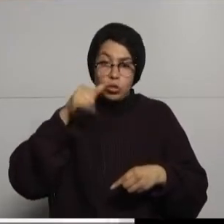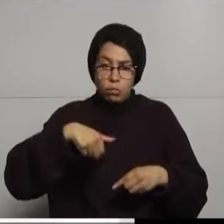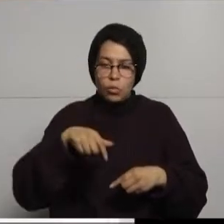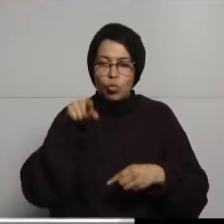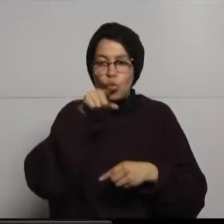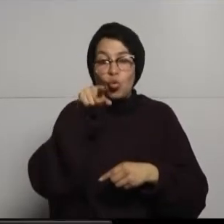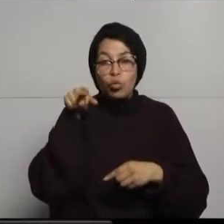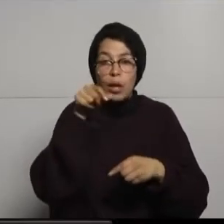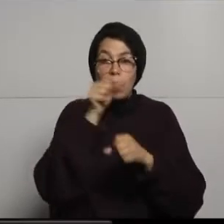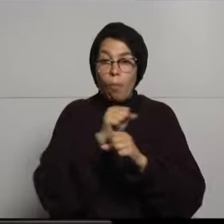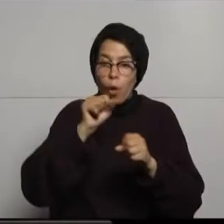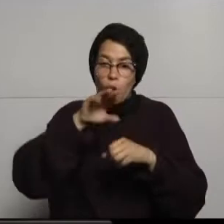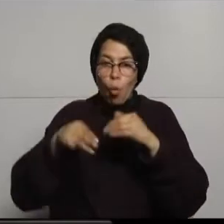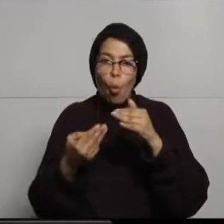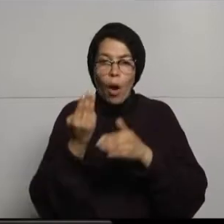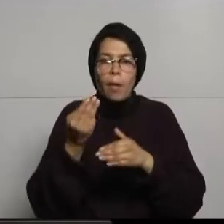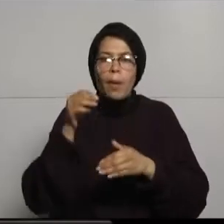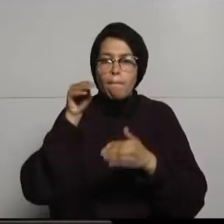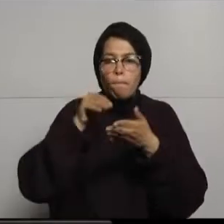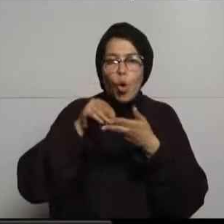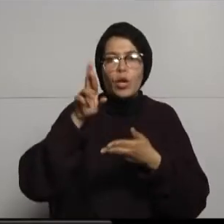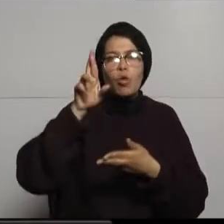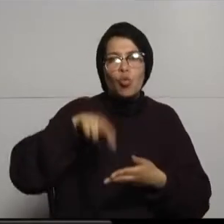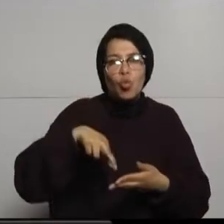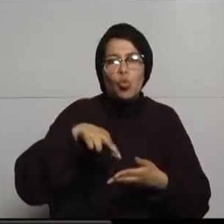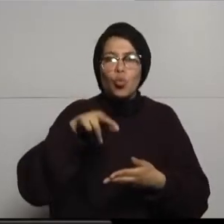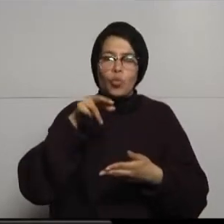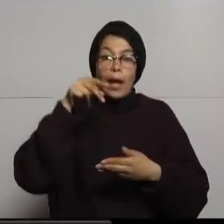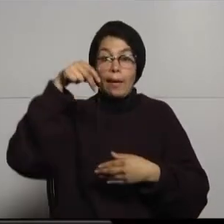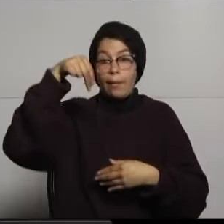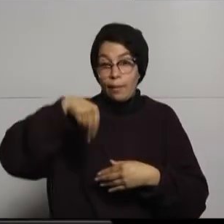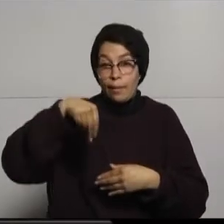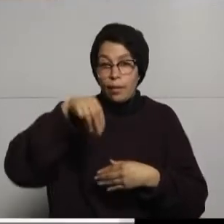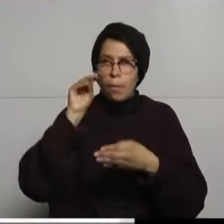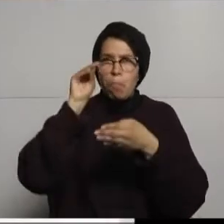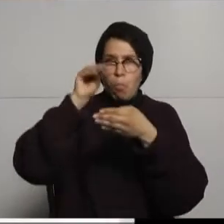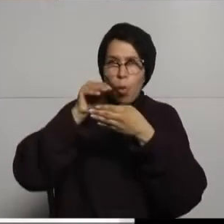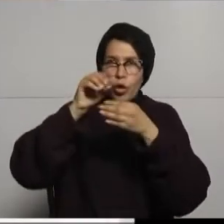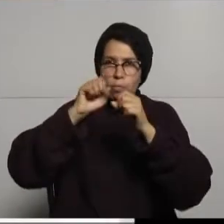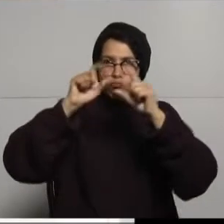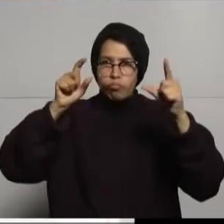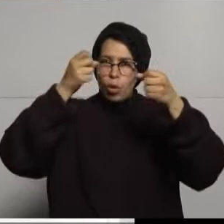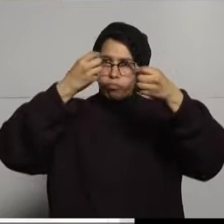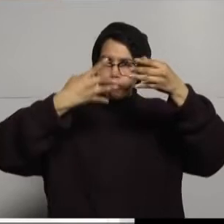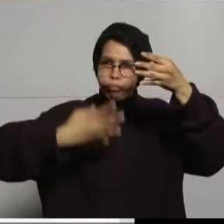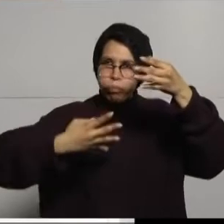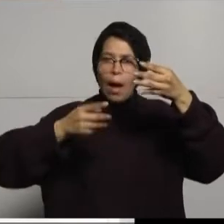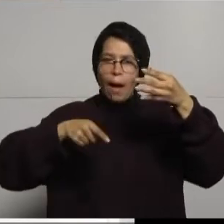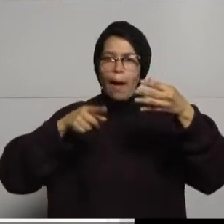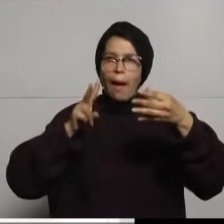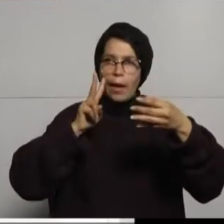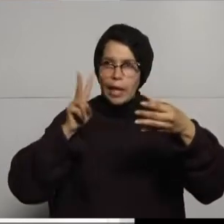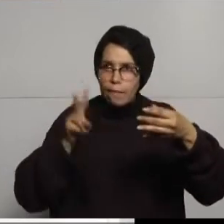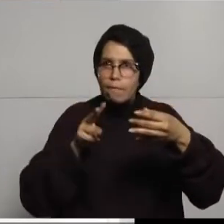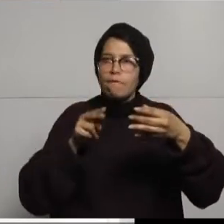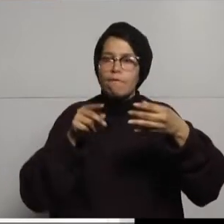simplemente, y en este Ruta N está lo básico de cualquier proyecto de estos de emprendimiento. Medellín, potencia